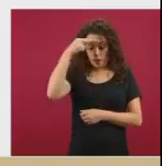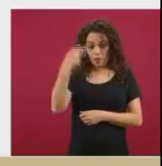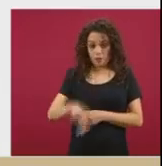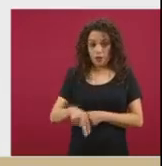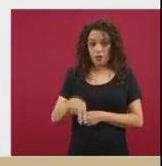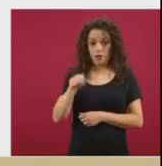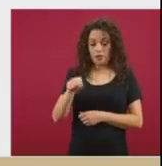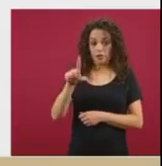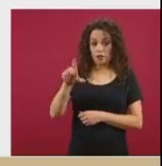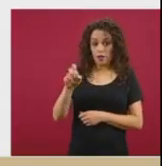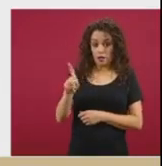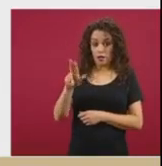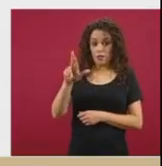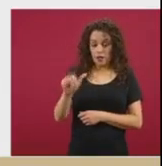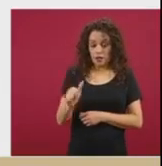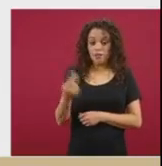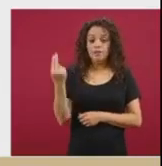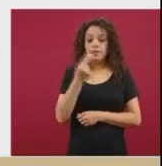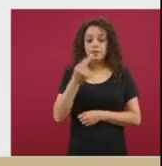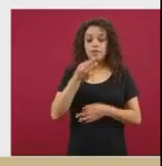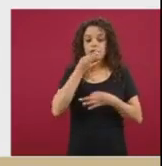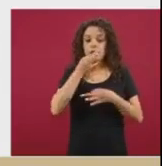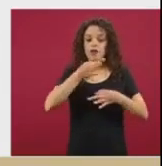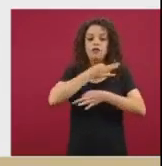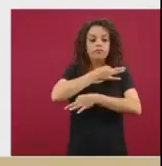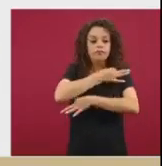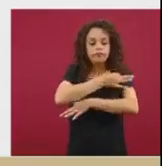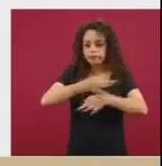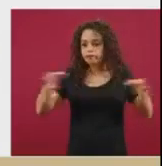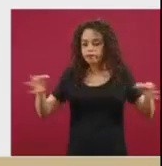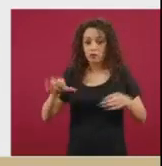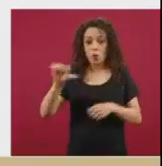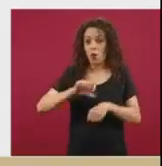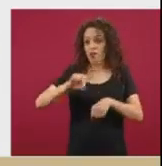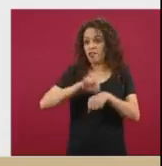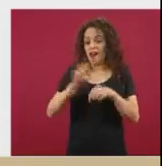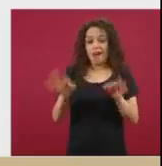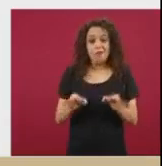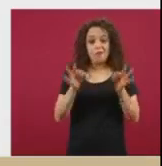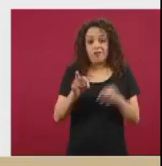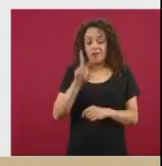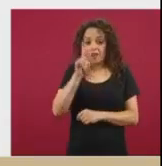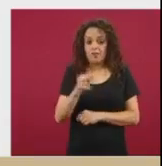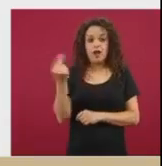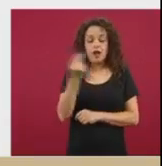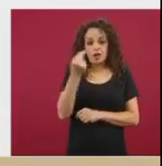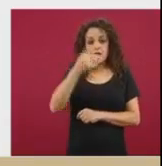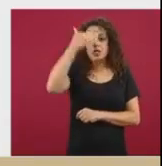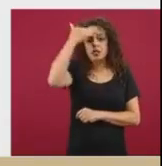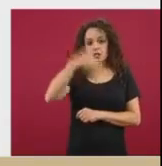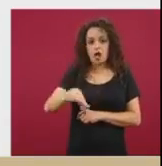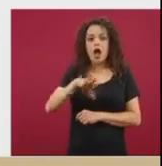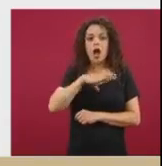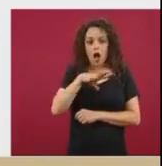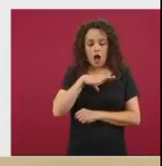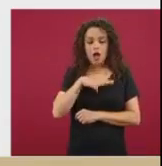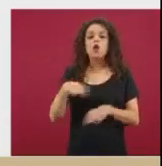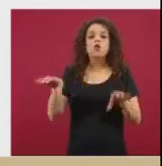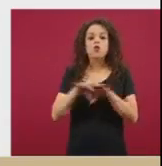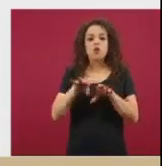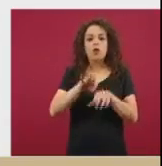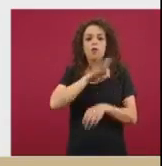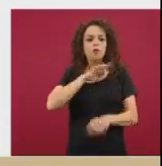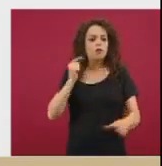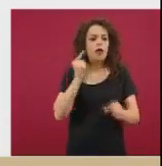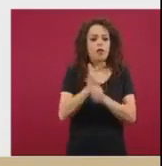insumos necesarios, que se haga esta difusión masiva, que hoy es un día perfecto, que todo el mundo sepa qué lepra, cómo se diagnostica, que